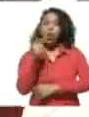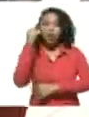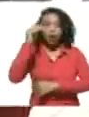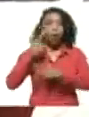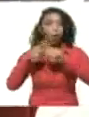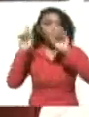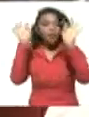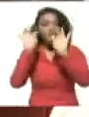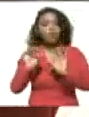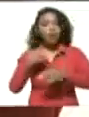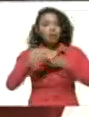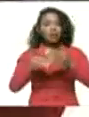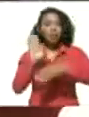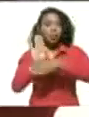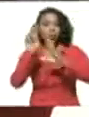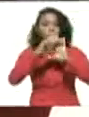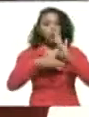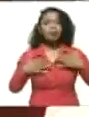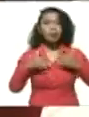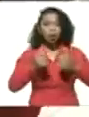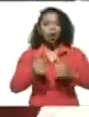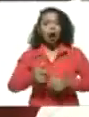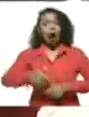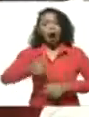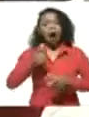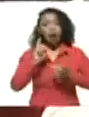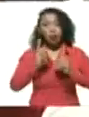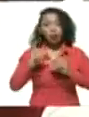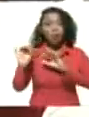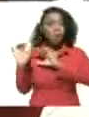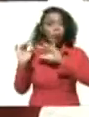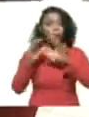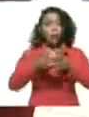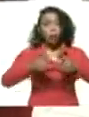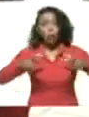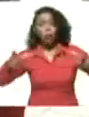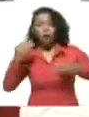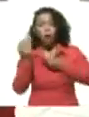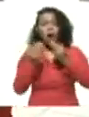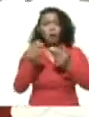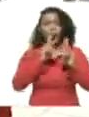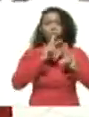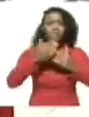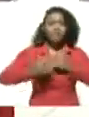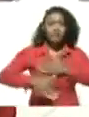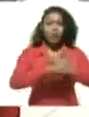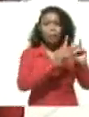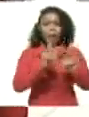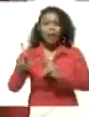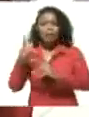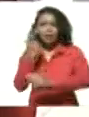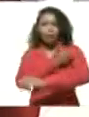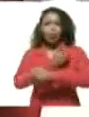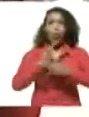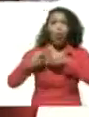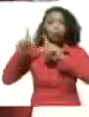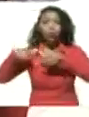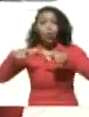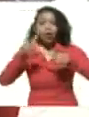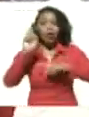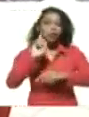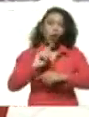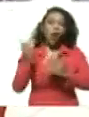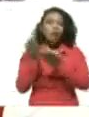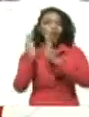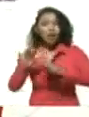la bioseguridad en espacios donde hay gran aglomeración como avanzan esos planes en todo el territorio nacional de vacunación en otros espacios que no son la escuela